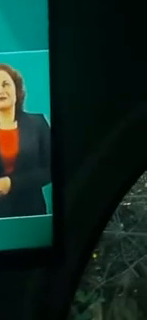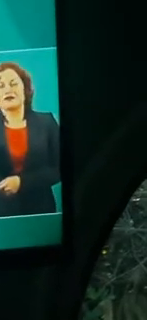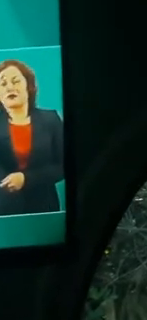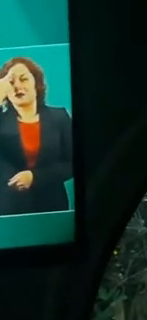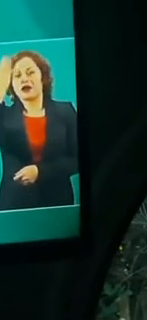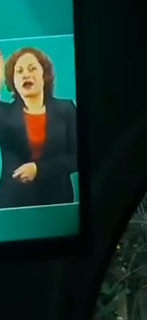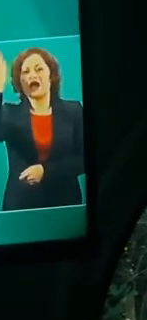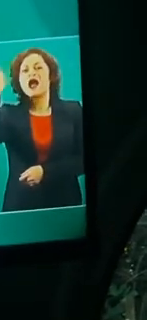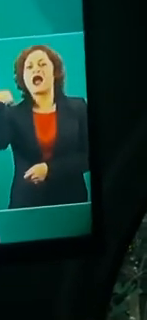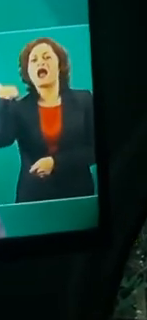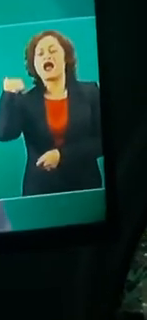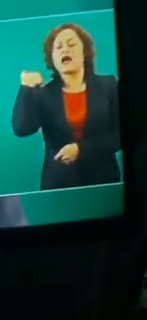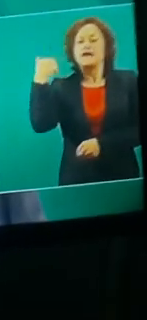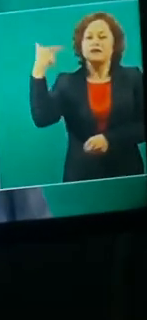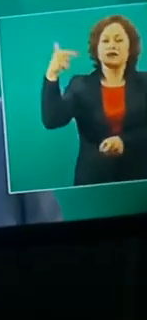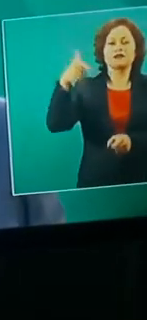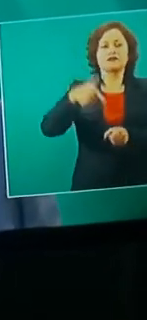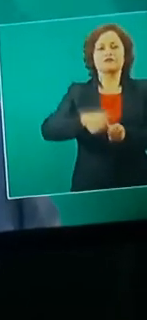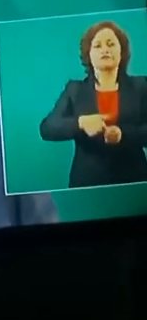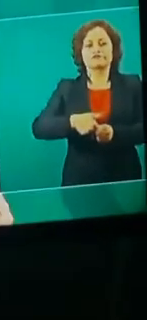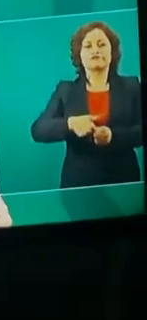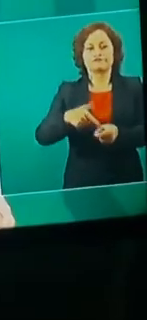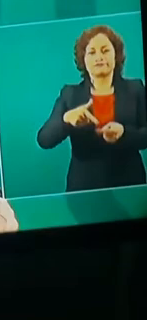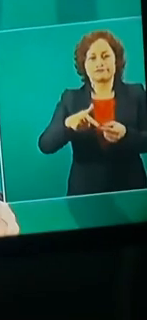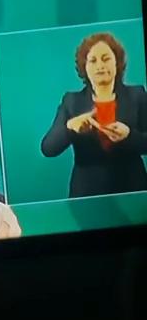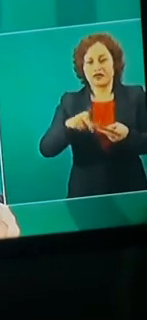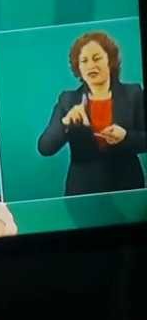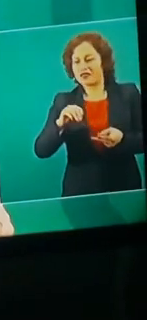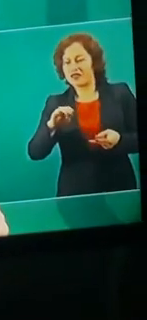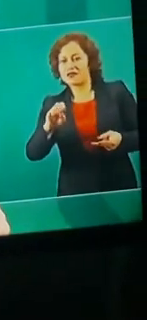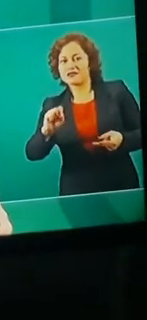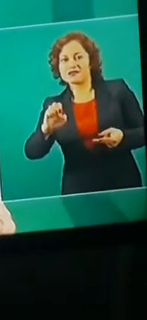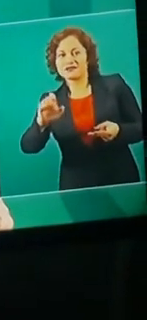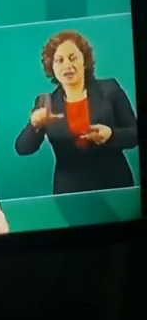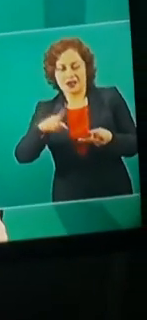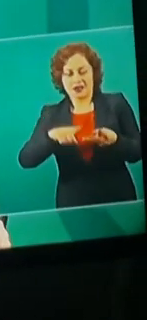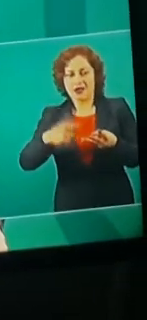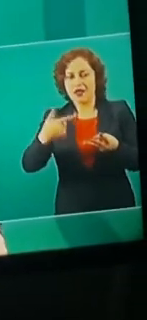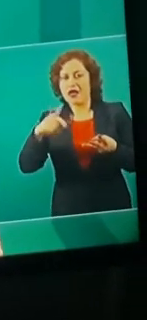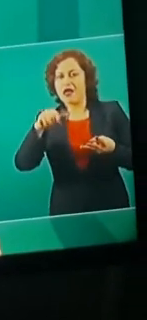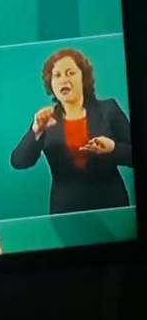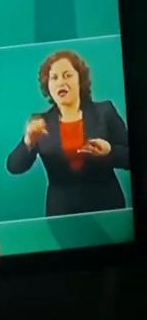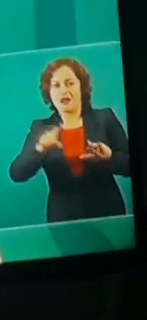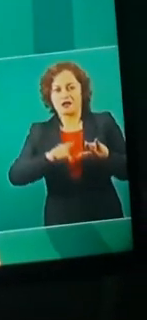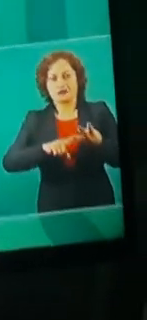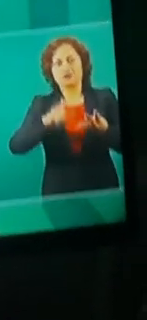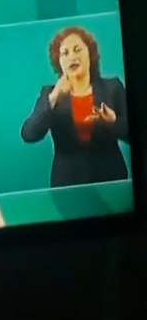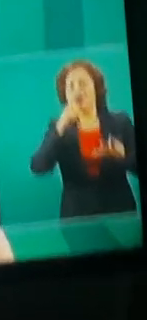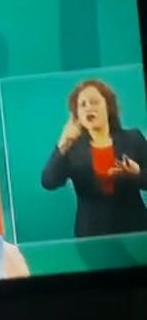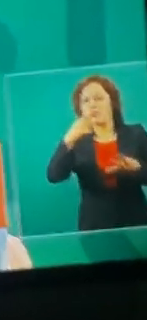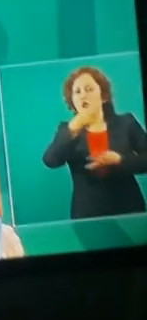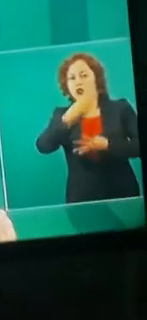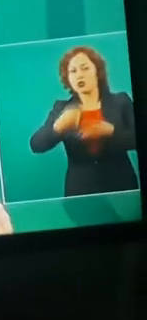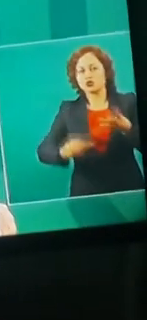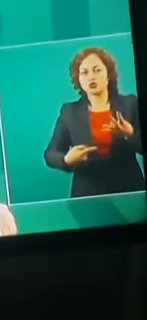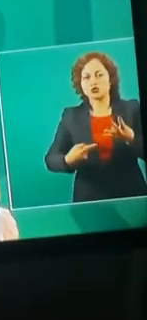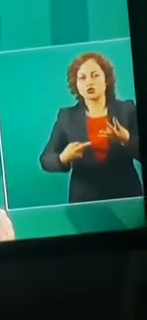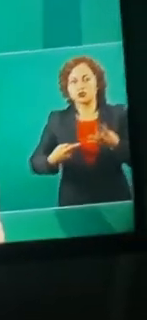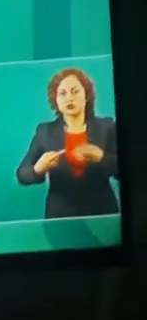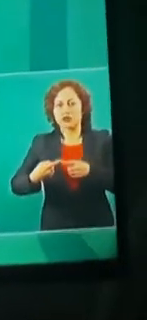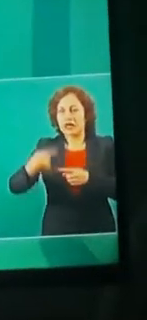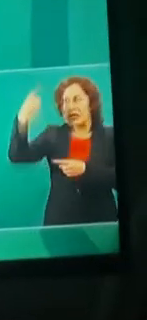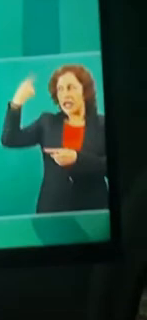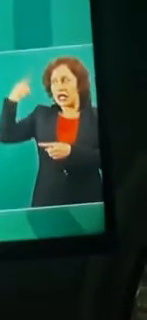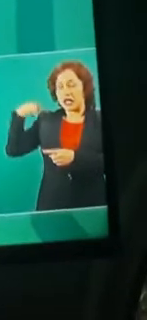gasolinas, del diésel, del gas, de la luz, desde que se aprobó la reforma energética a la fecha.